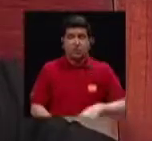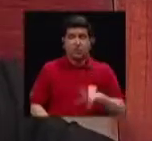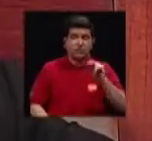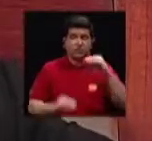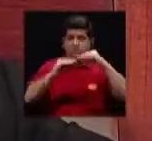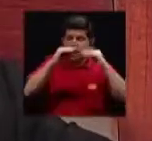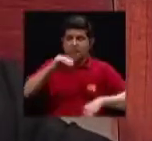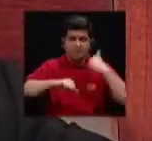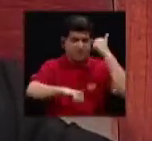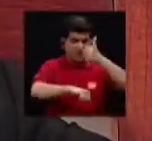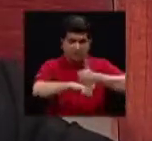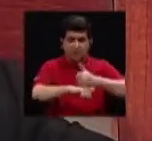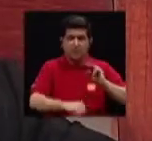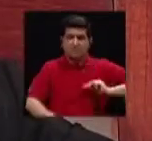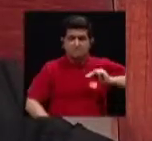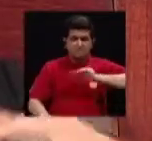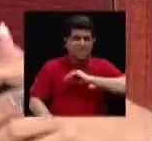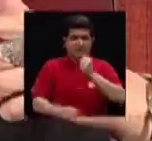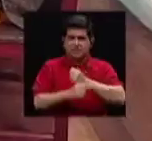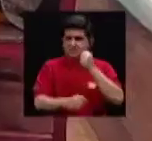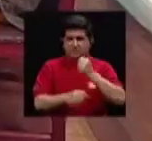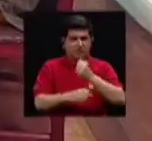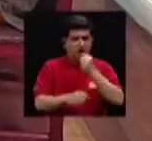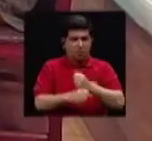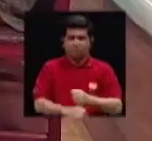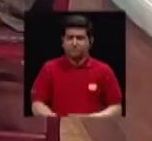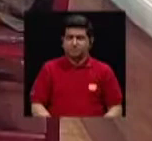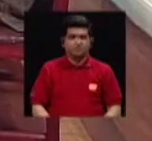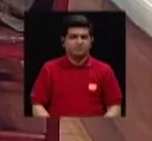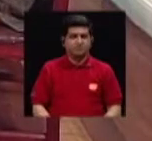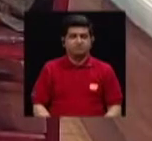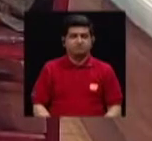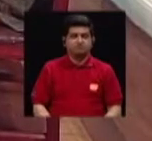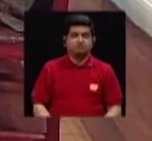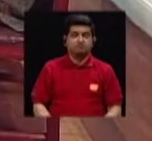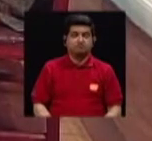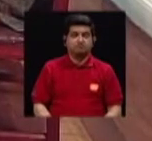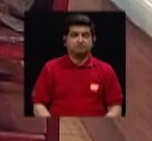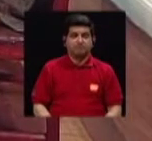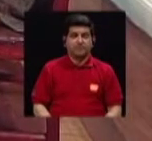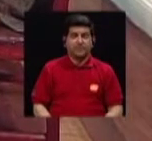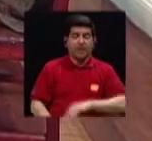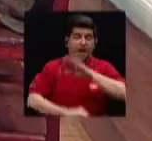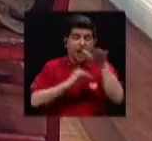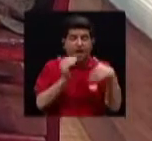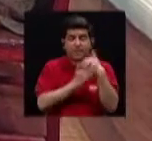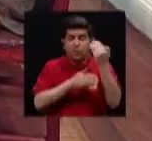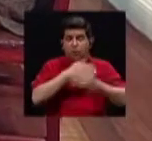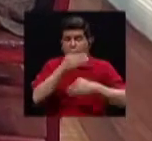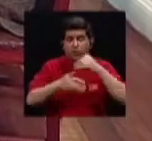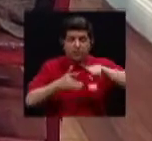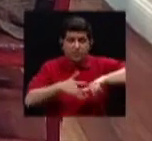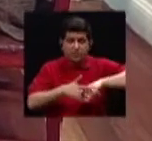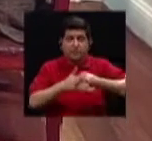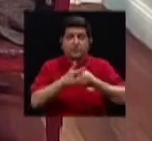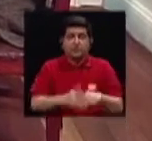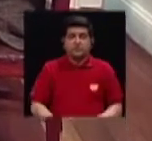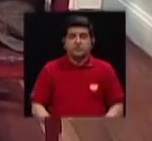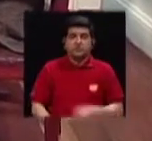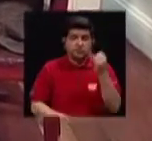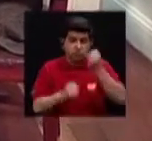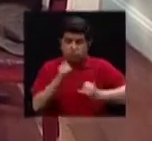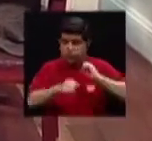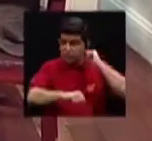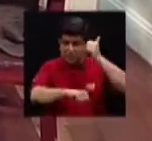establece el Ministerio de Trabajo. Entonces, viene todo el proceso, ¿no? Ni siquiera se ha terminado de asignar